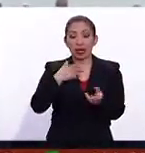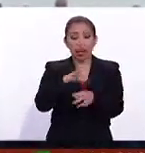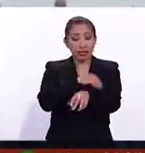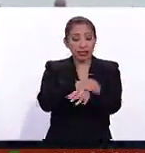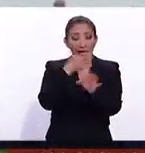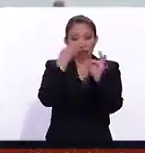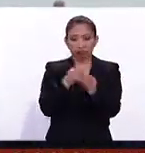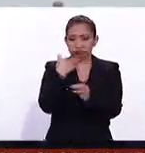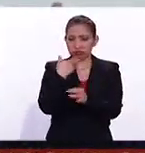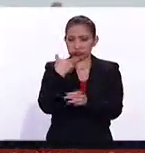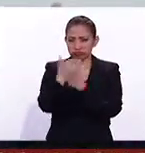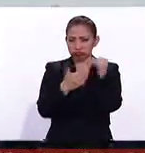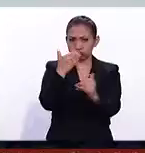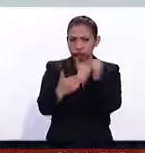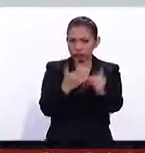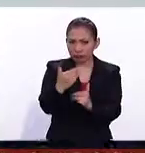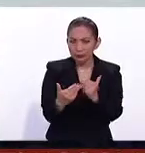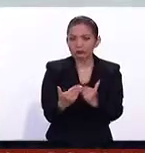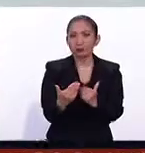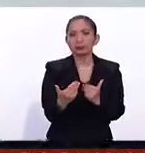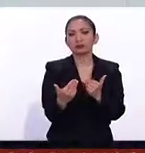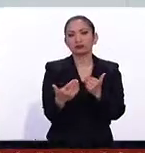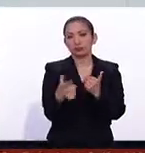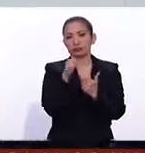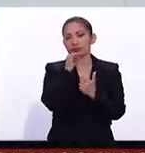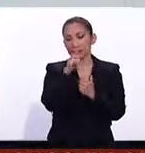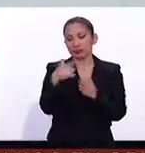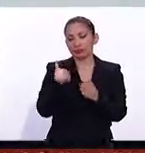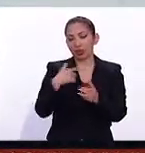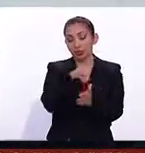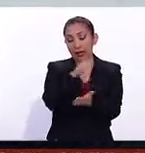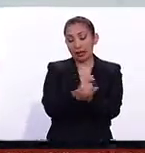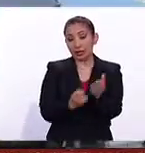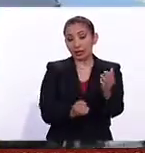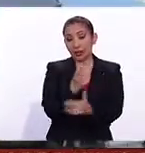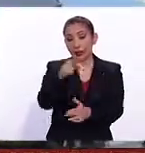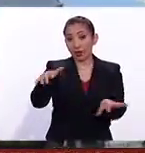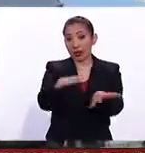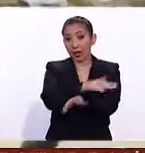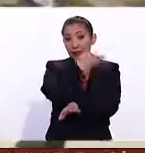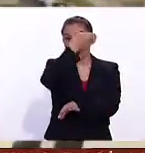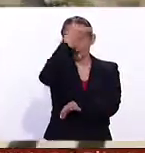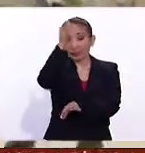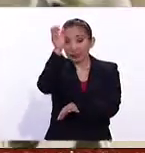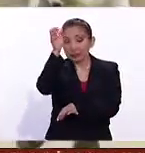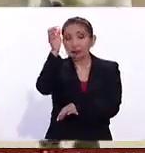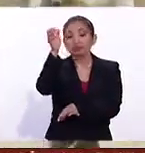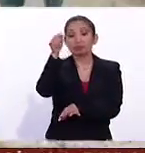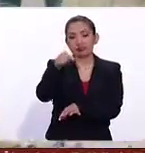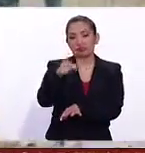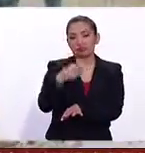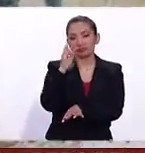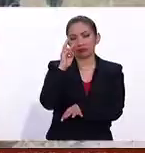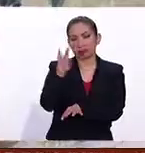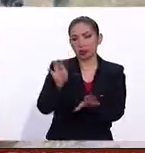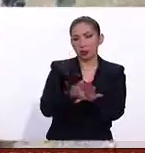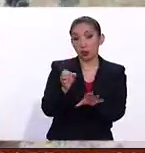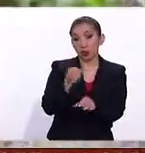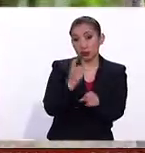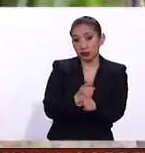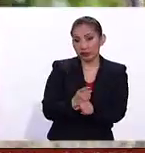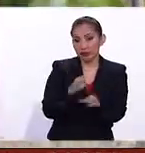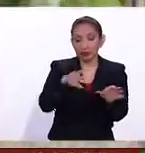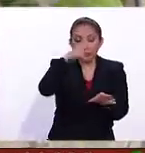energética. Entonces, y tenemos en vigor una ley de cambio climático. Eso yo lo veo como la